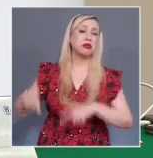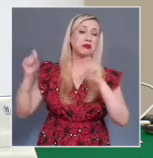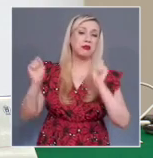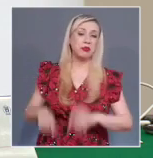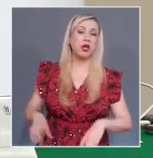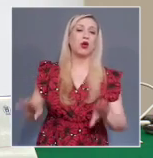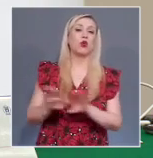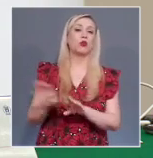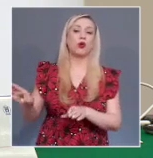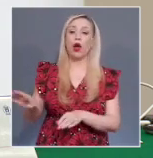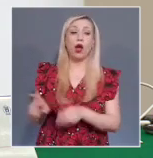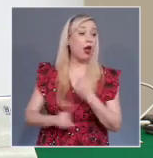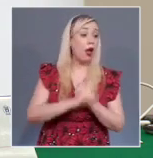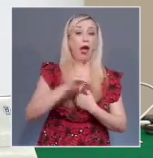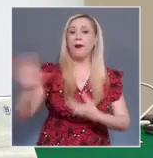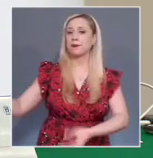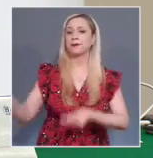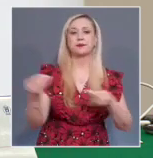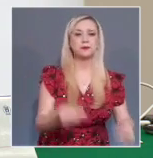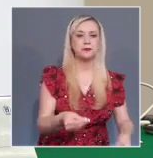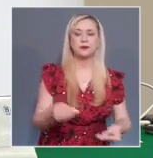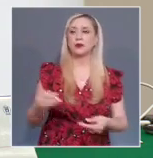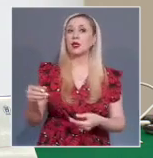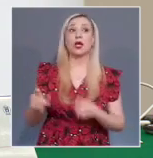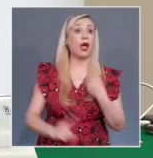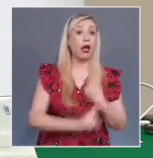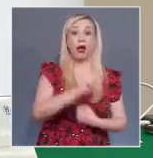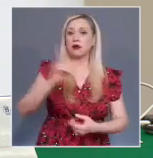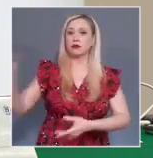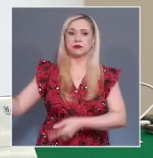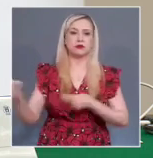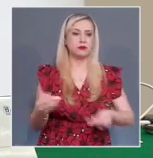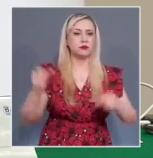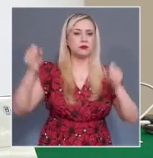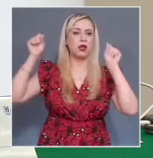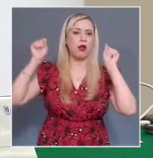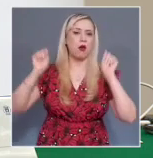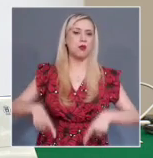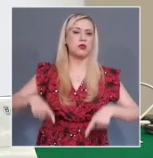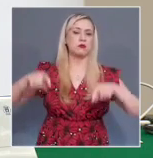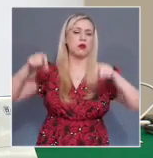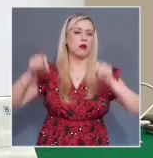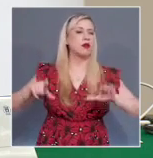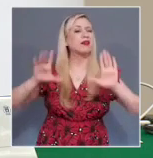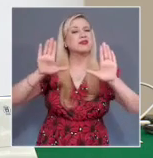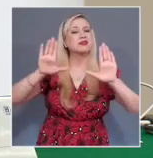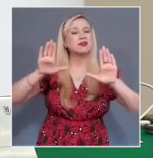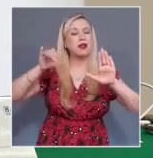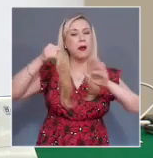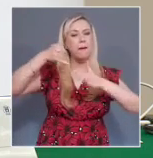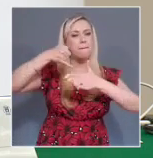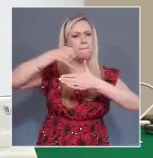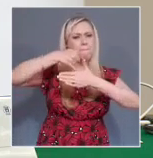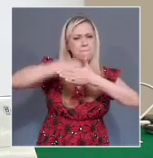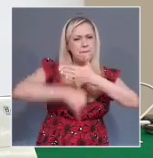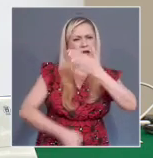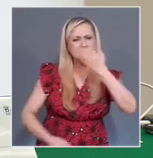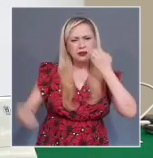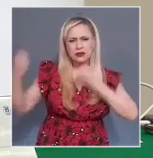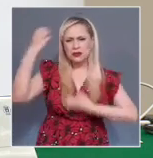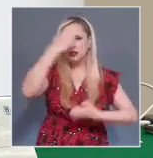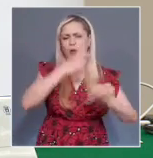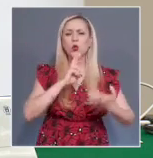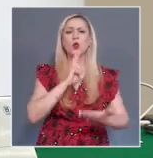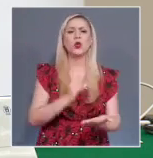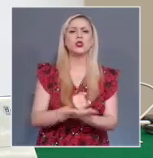solicitar siempre lo mismo, en los mismos términos, y tenemos que adentrarnos en el estudio de la jurisprudencia, de los